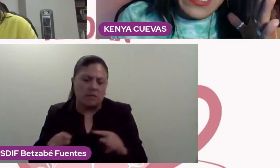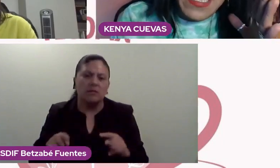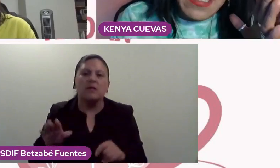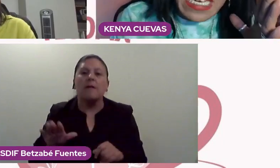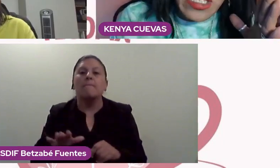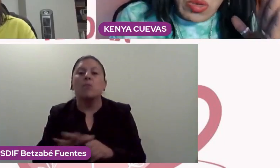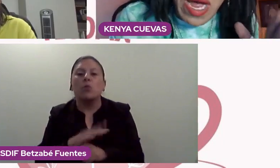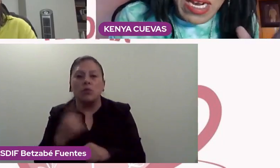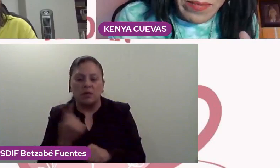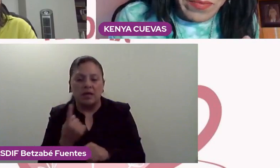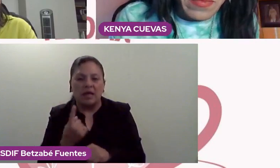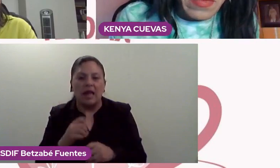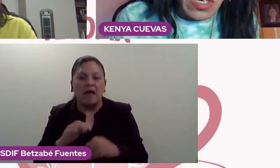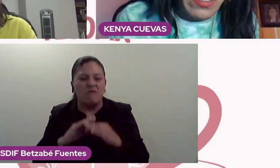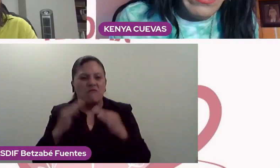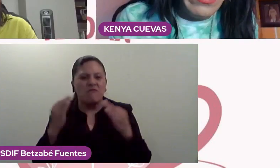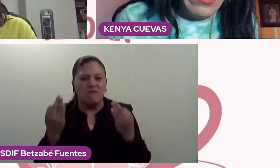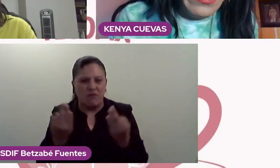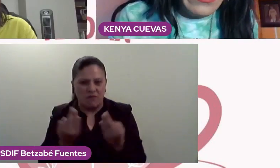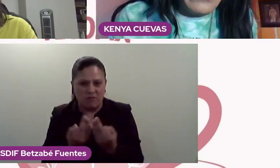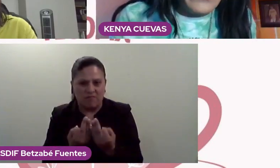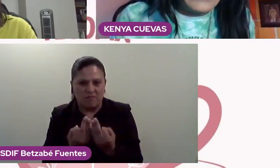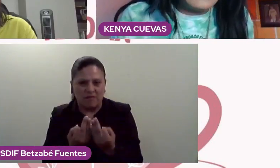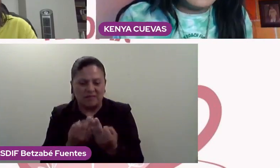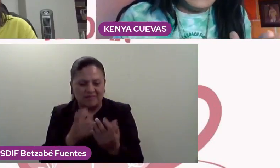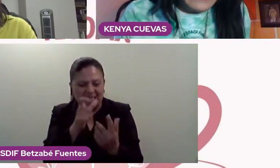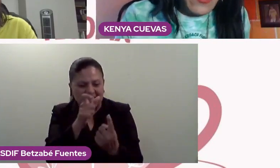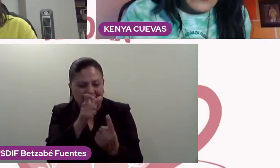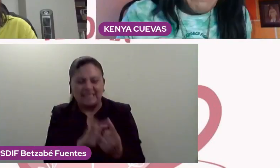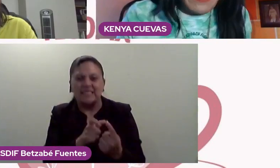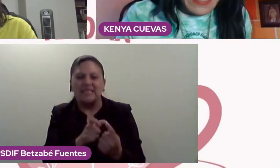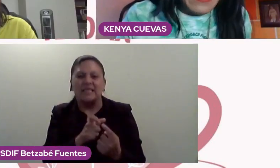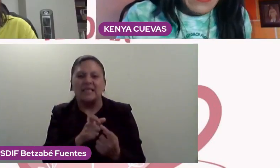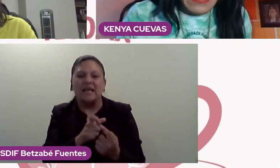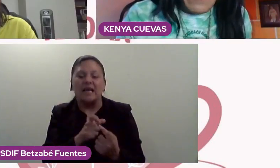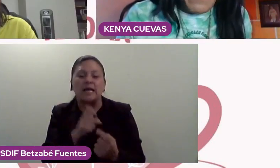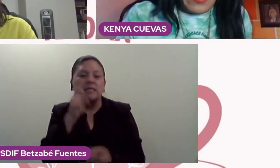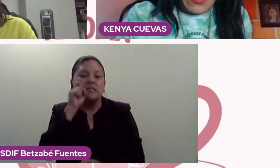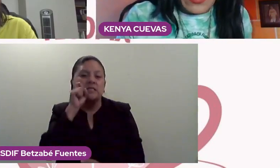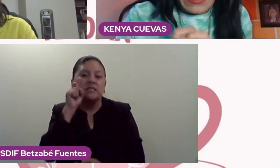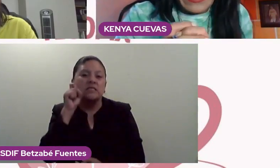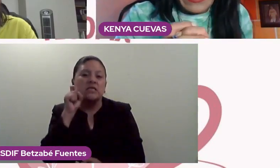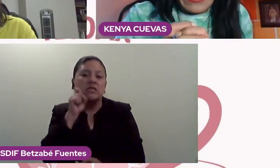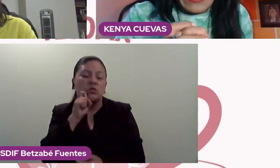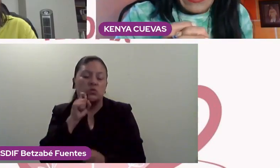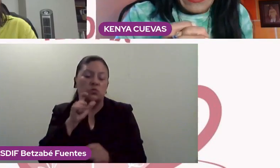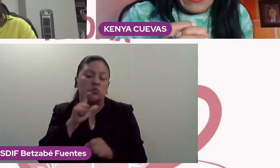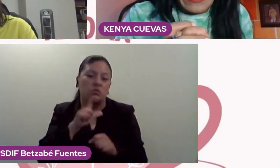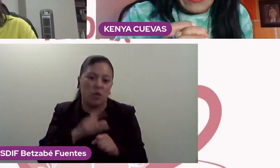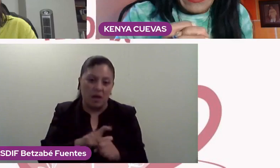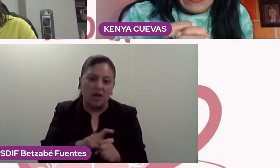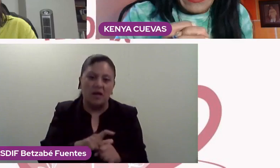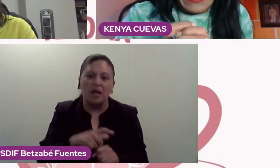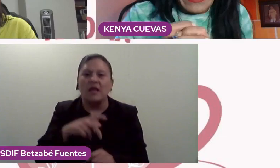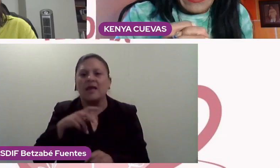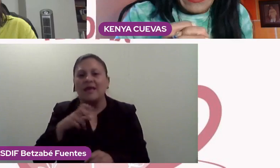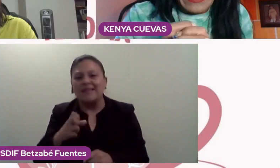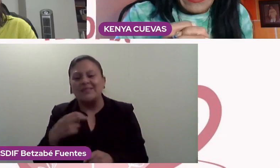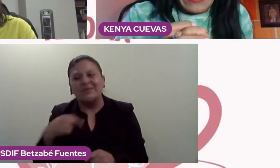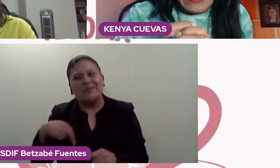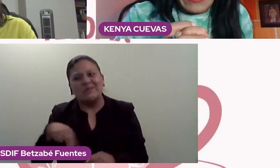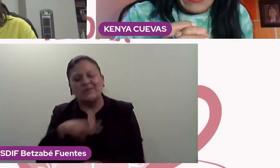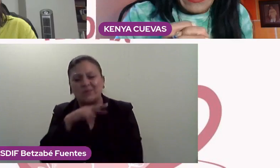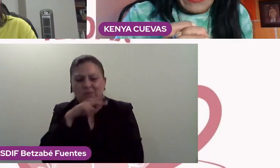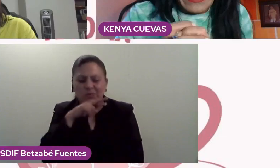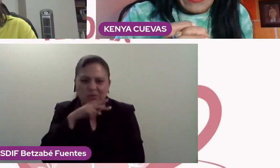de violencia sexual, ¿no? Entonces, eso también, pues nos genera también mucho ruido y entonces